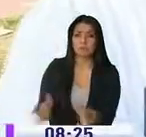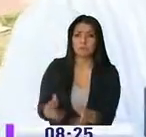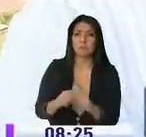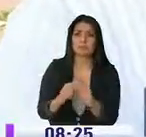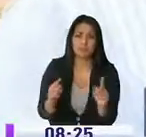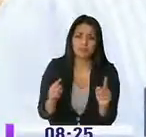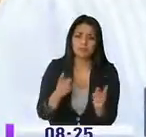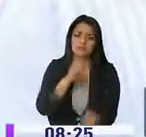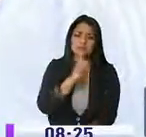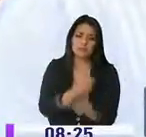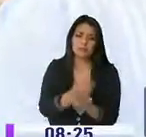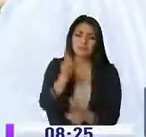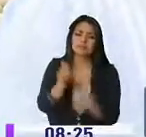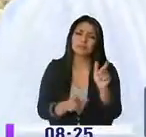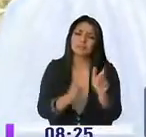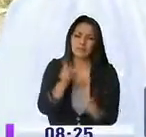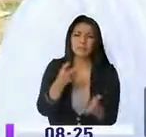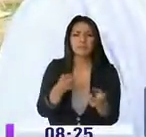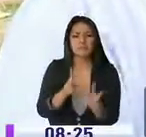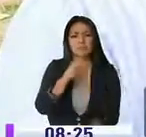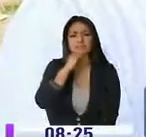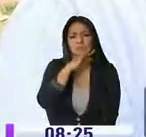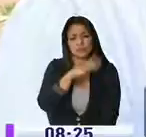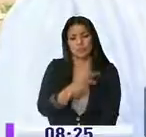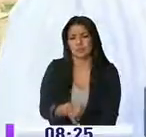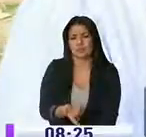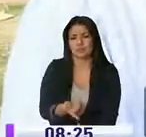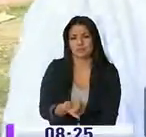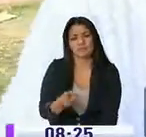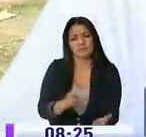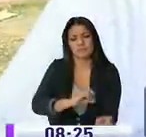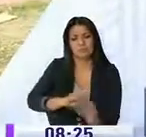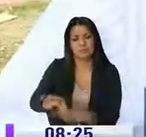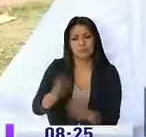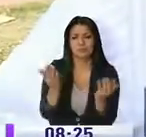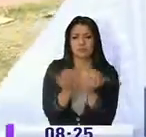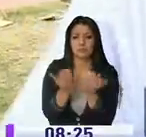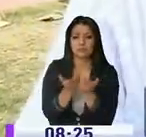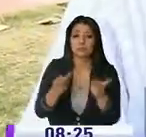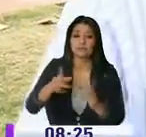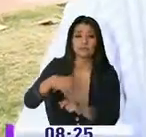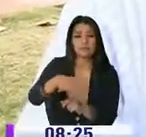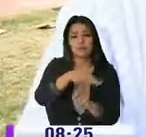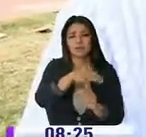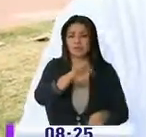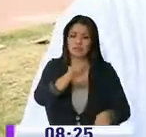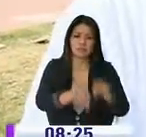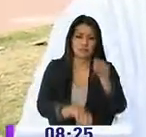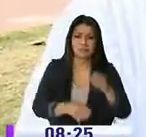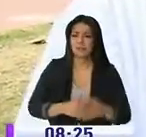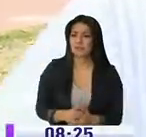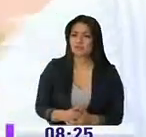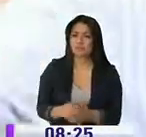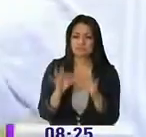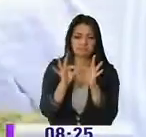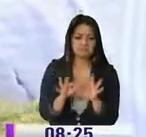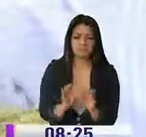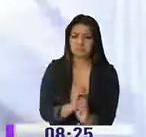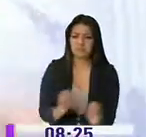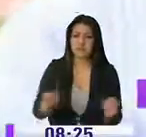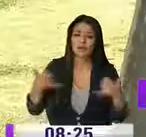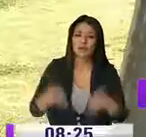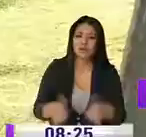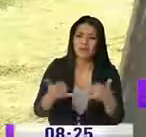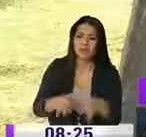si también la gente también creo que no pone de parte y encima de eso el parque está bien descuidado está destruido los